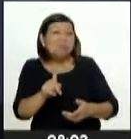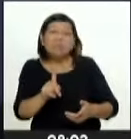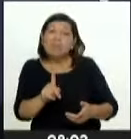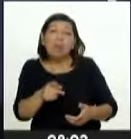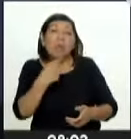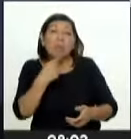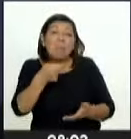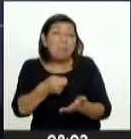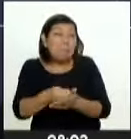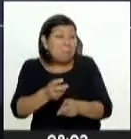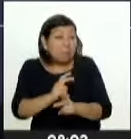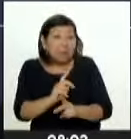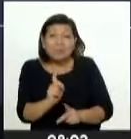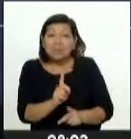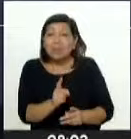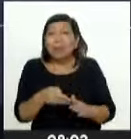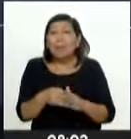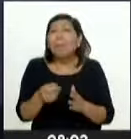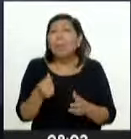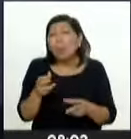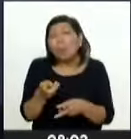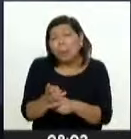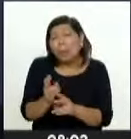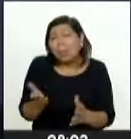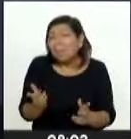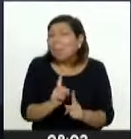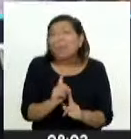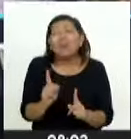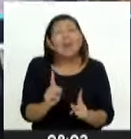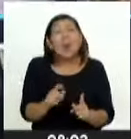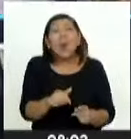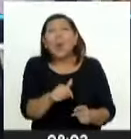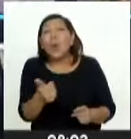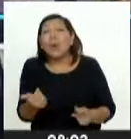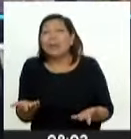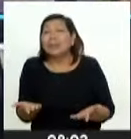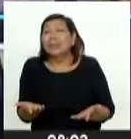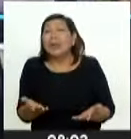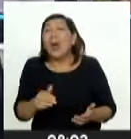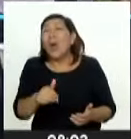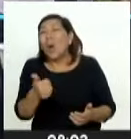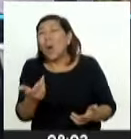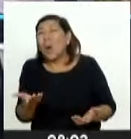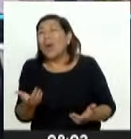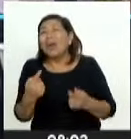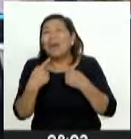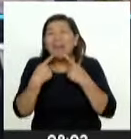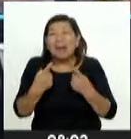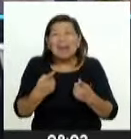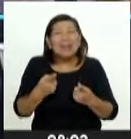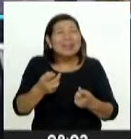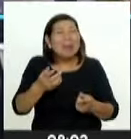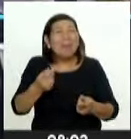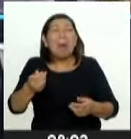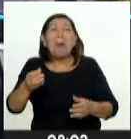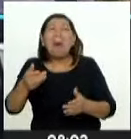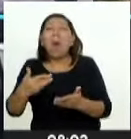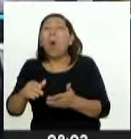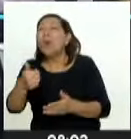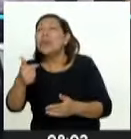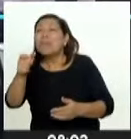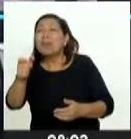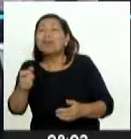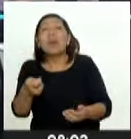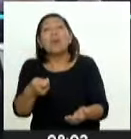lamentablemente, no pueden acceder al crédito formal y tienen que recurrir pues estos prestamistas informales, estos famosos gota-gota. Entonces, los estás